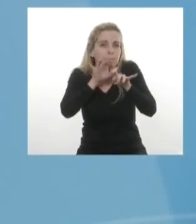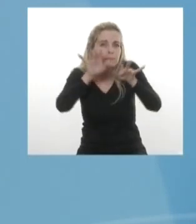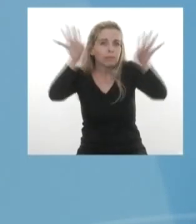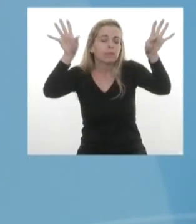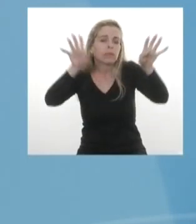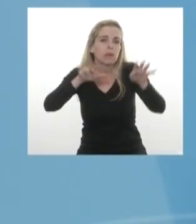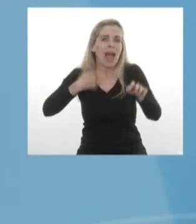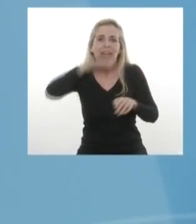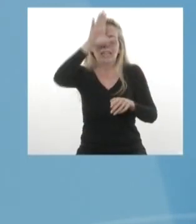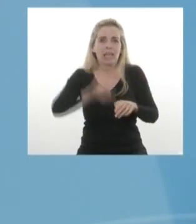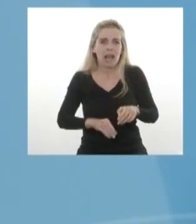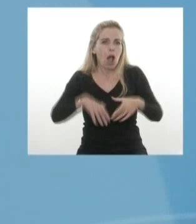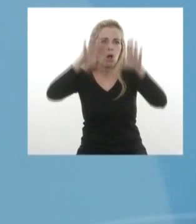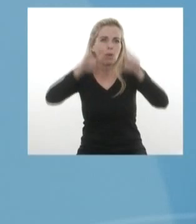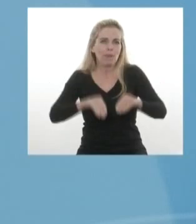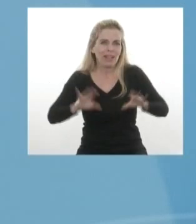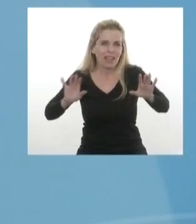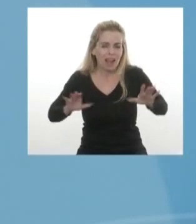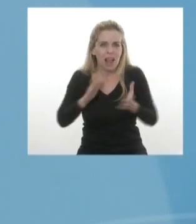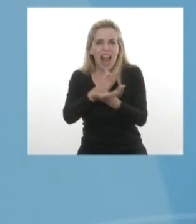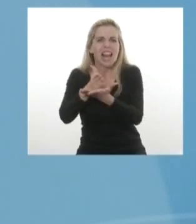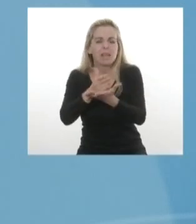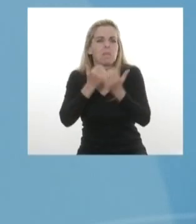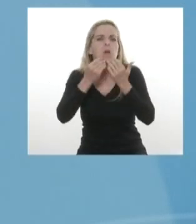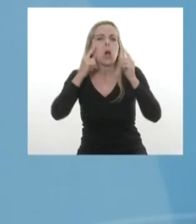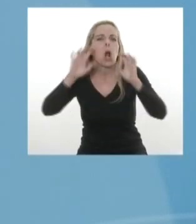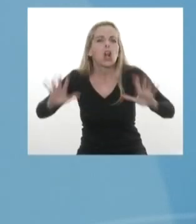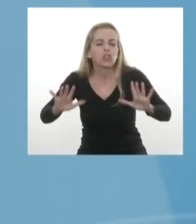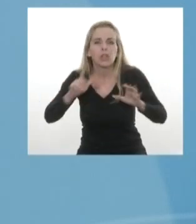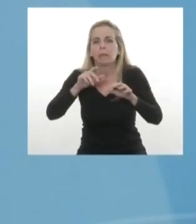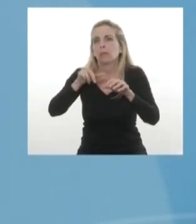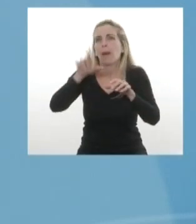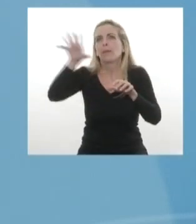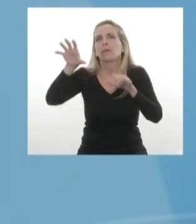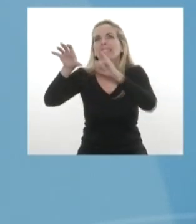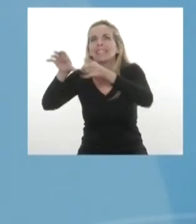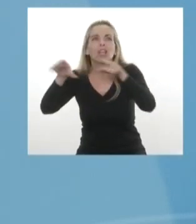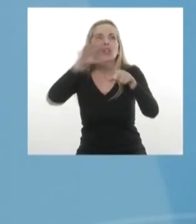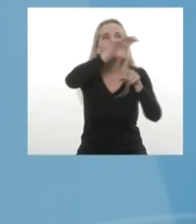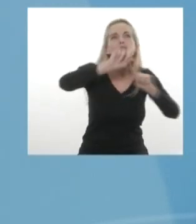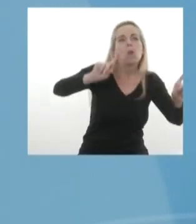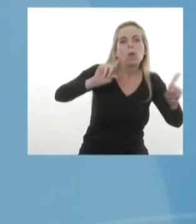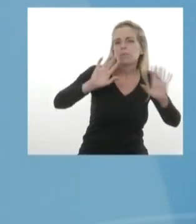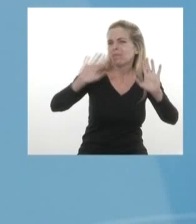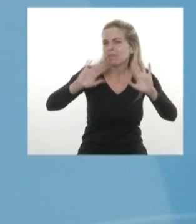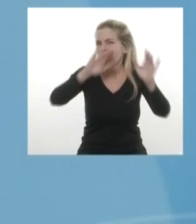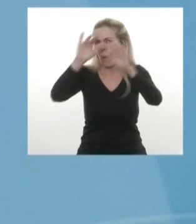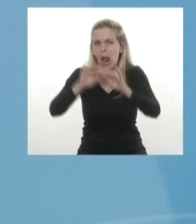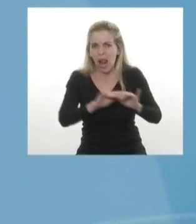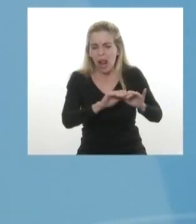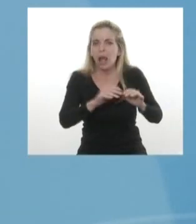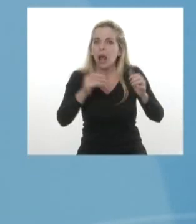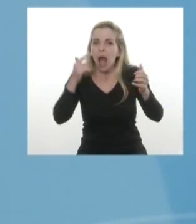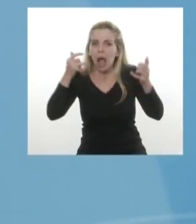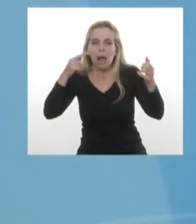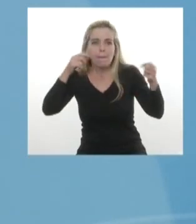territorio. No reconoce límites ni jurisdicciones. Hay consenso científico y